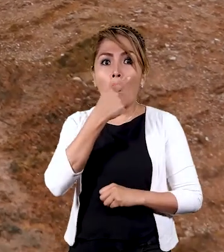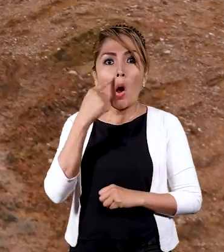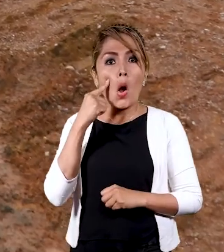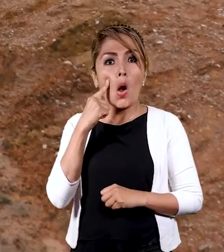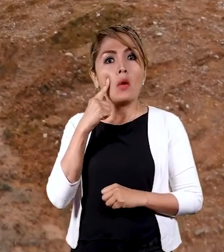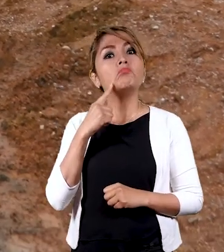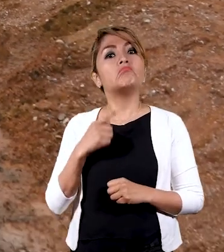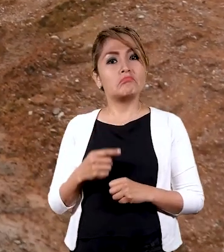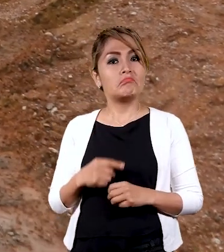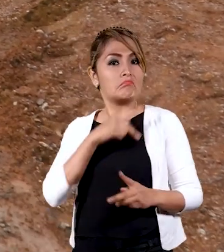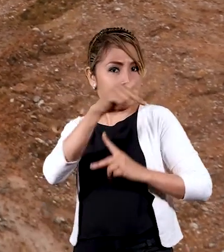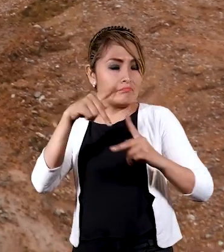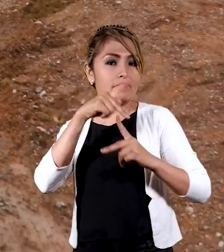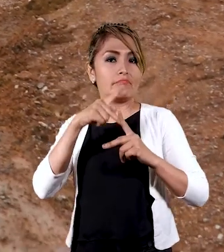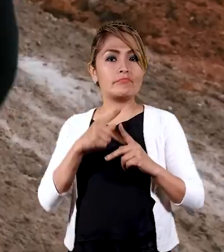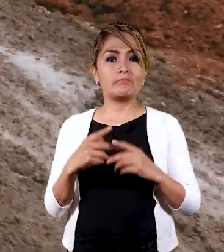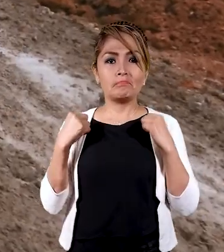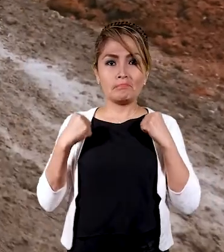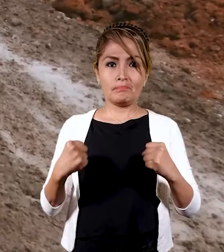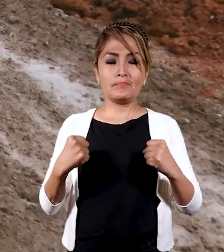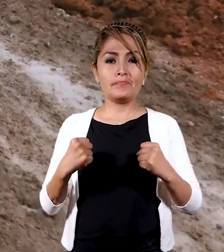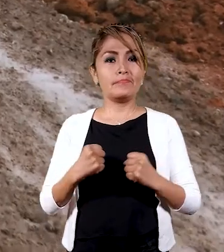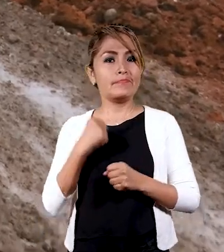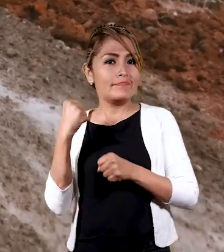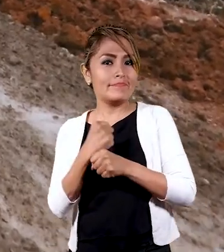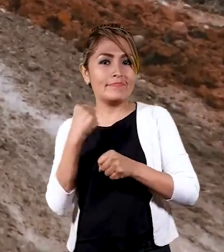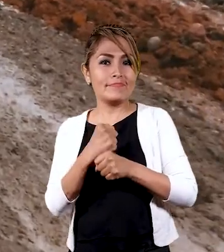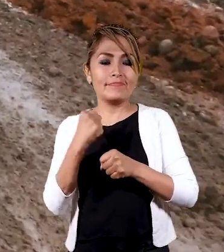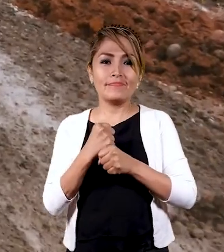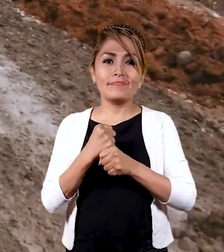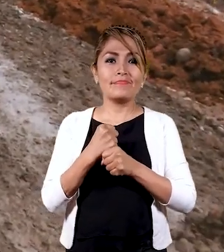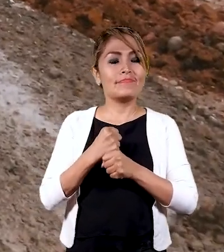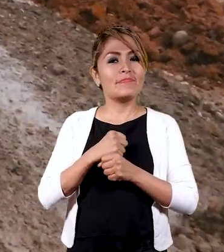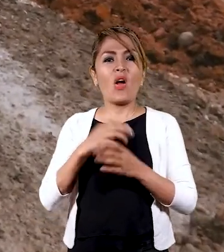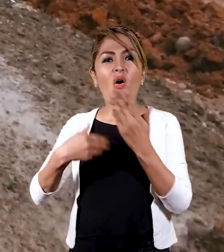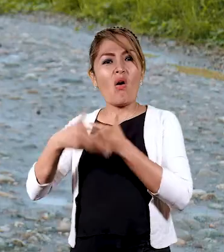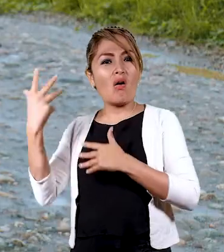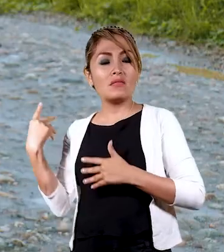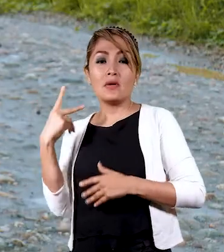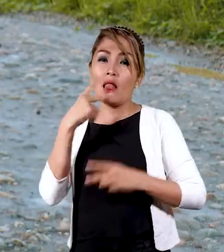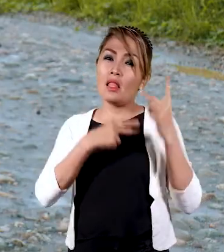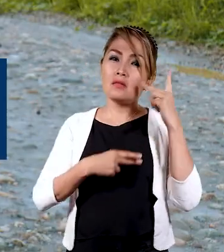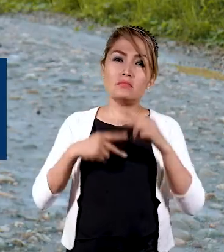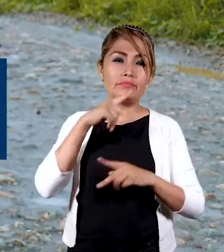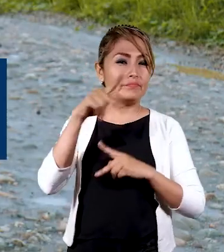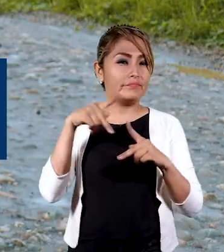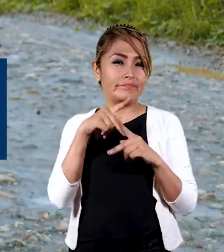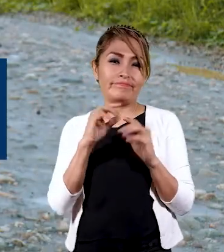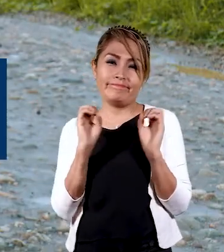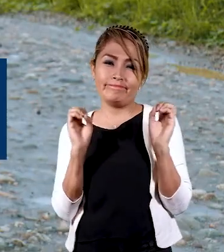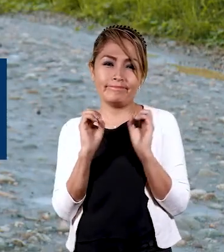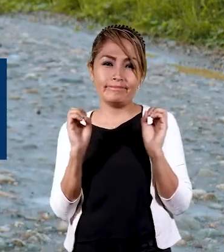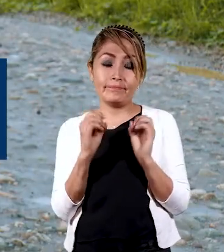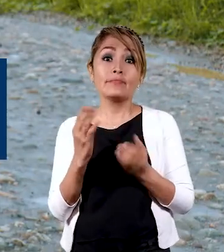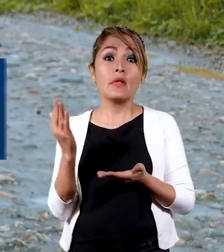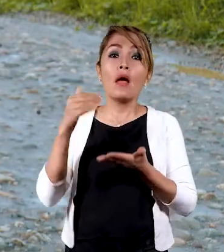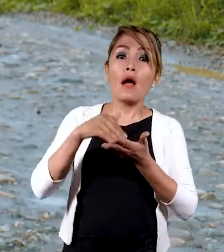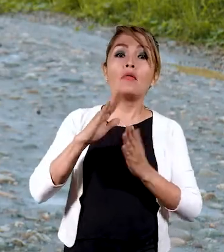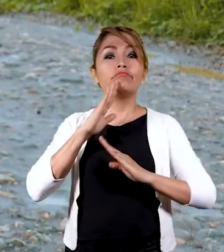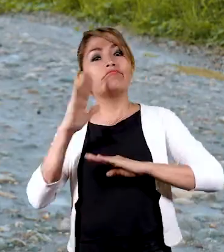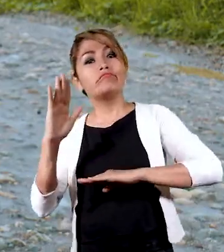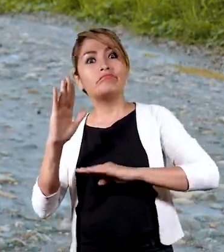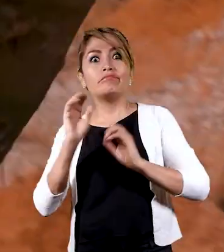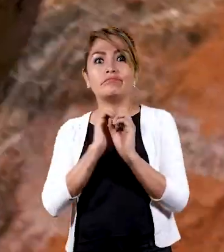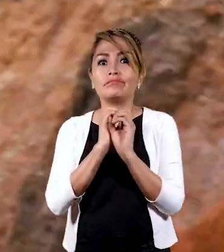con pantalones a la prefectura y haciendo tantas obras quedadas de los otros mentirosos a prefectos que han estado, que sí, que vamos a hacer